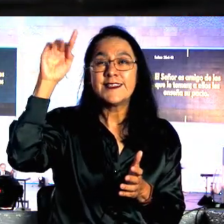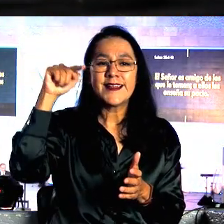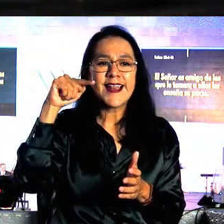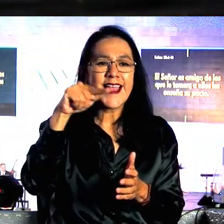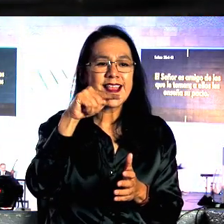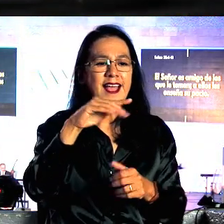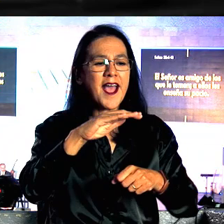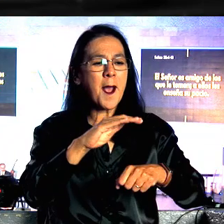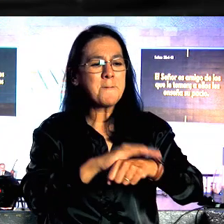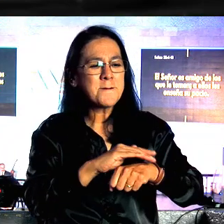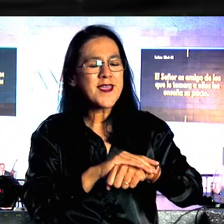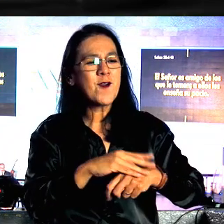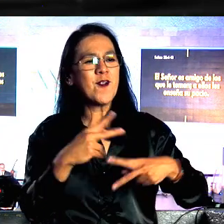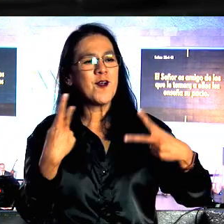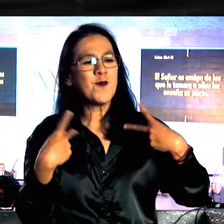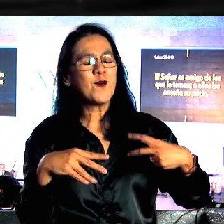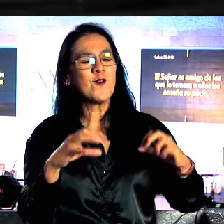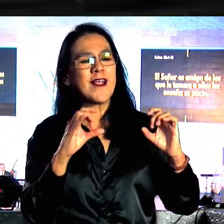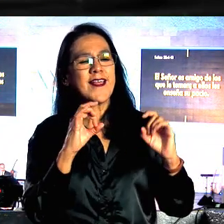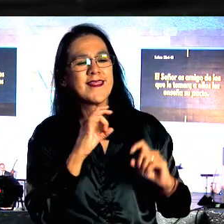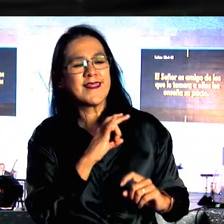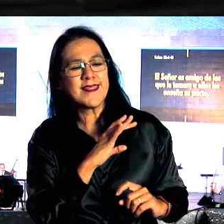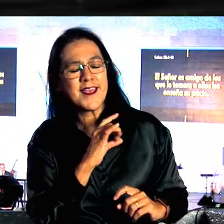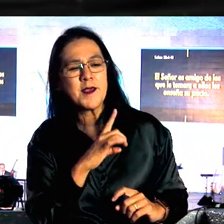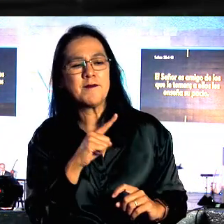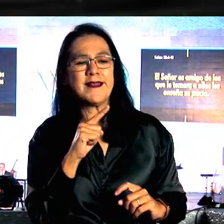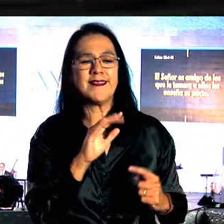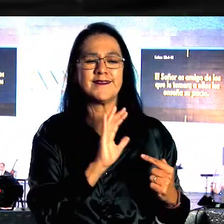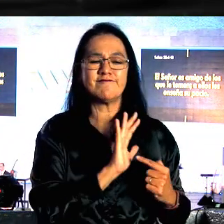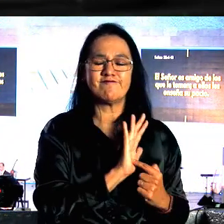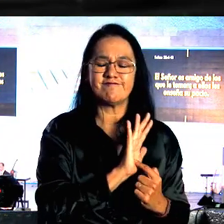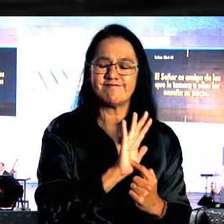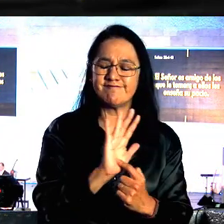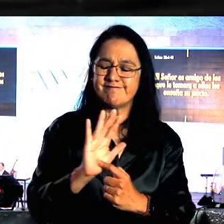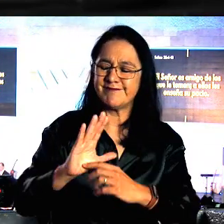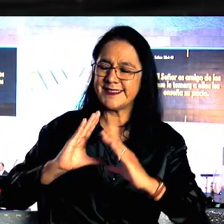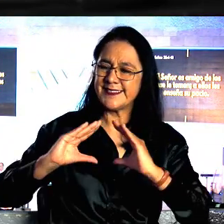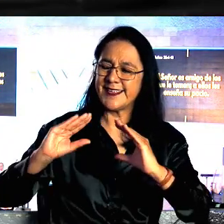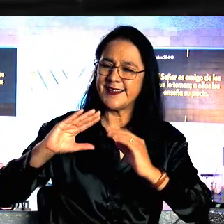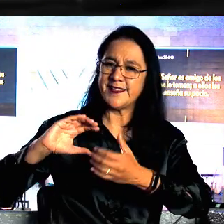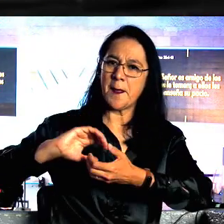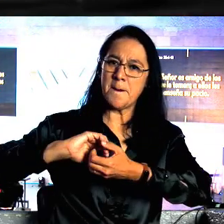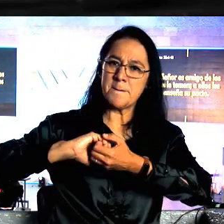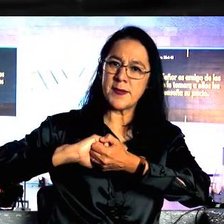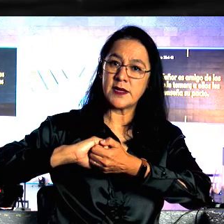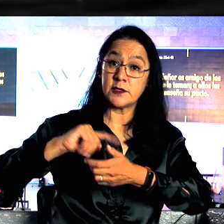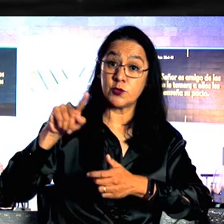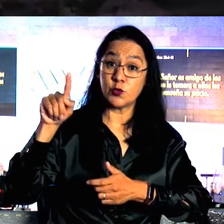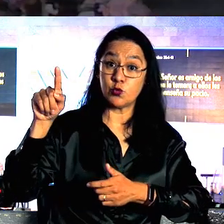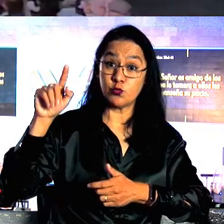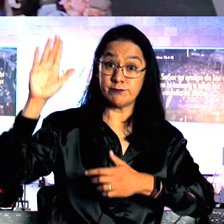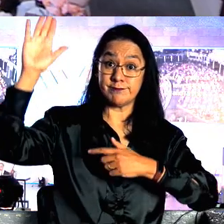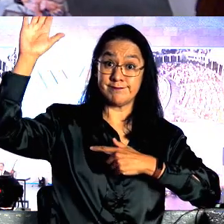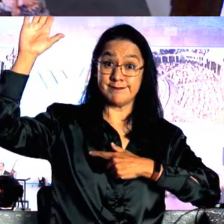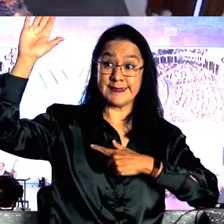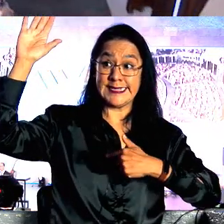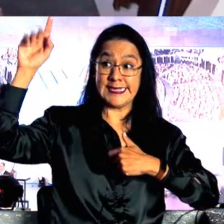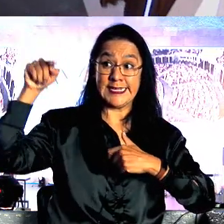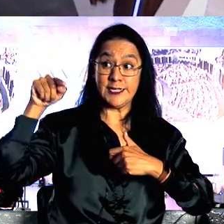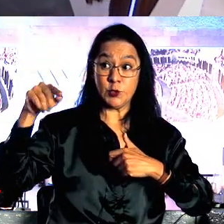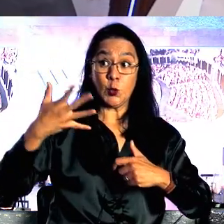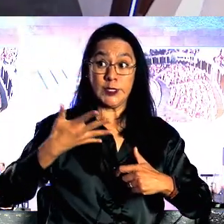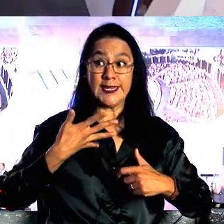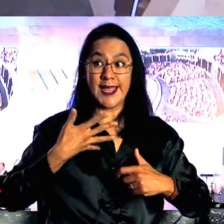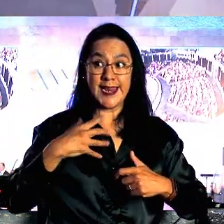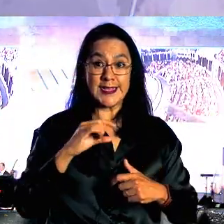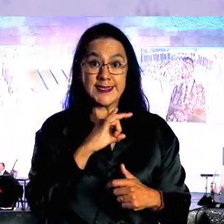es amigo de los que le temen a ellos les enseña su pacto ¿cuántos aquí temen a Dios? entonces tú